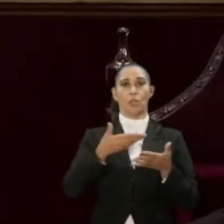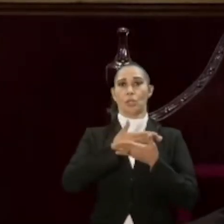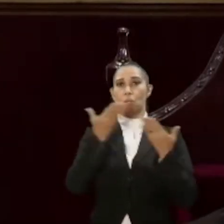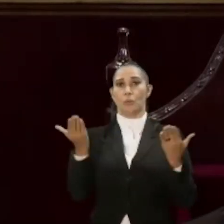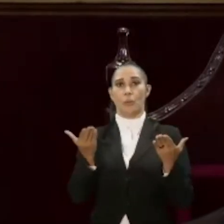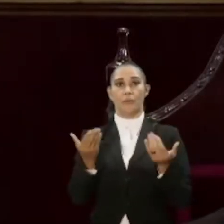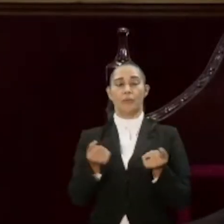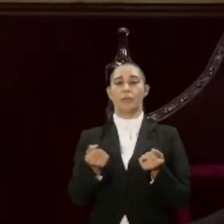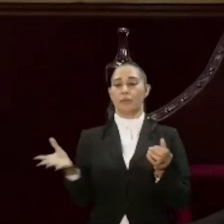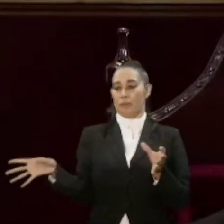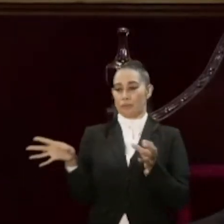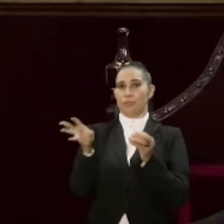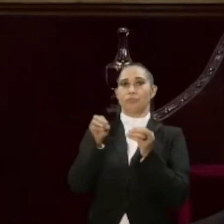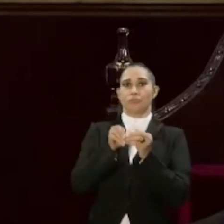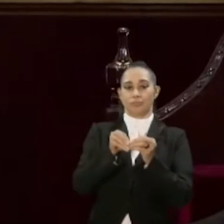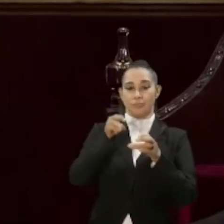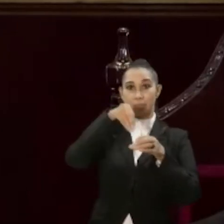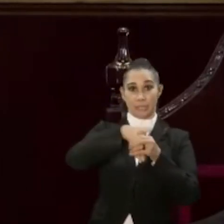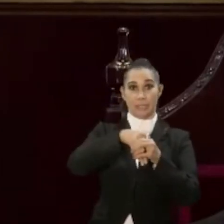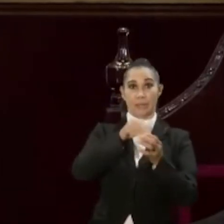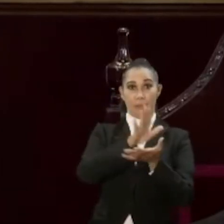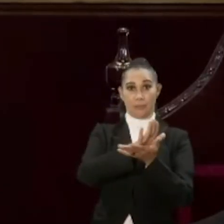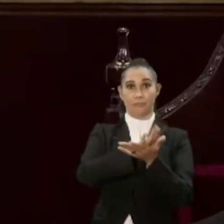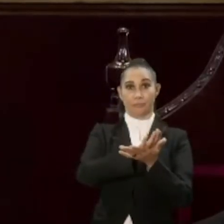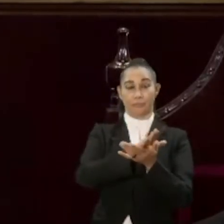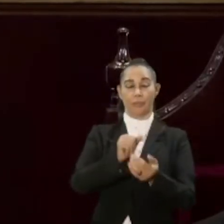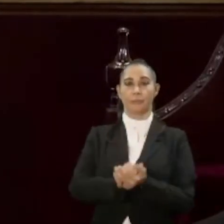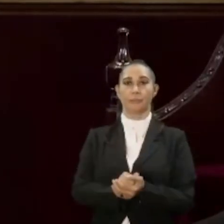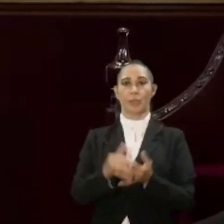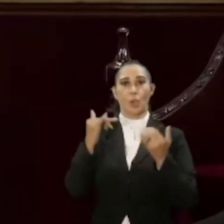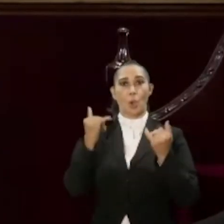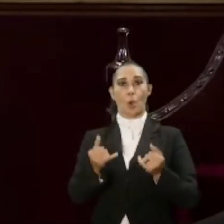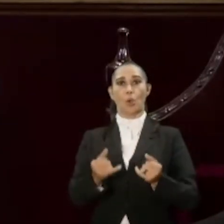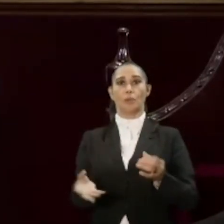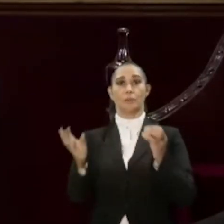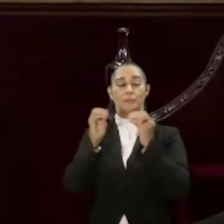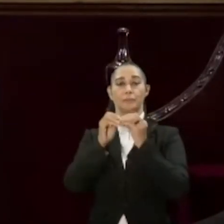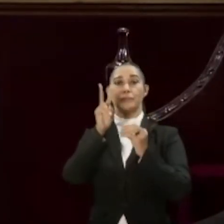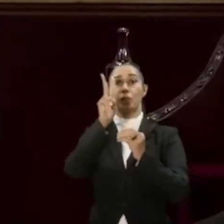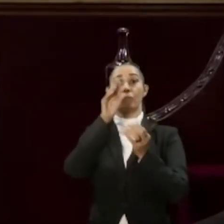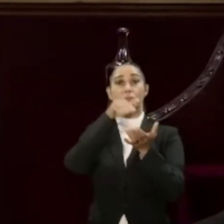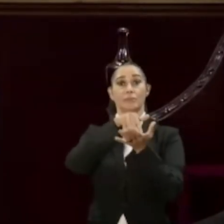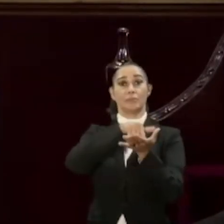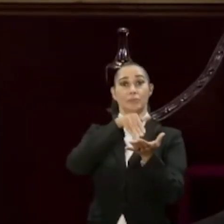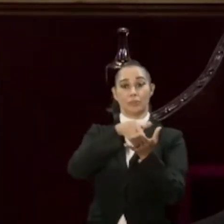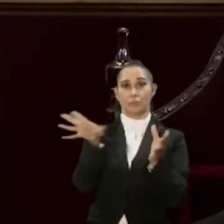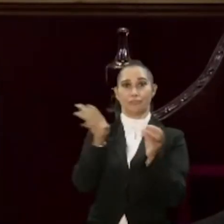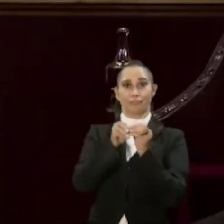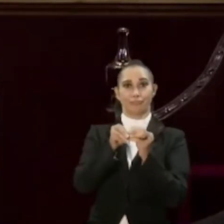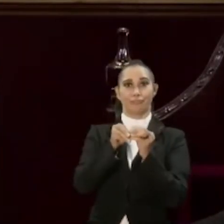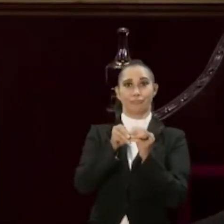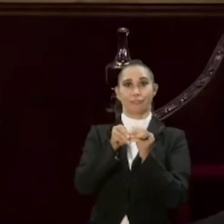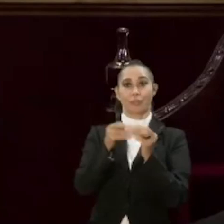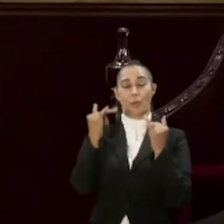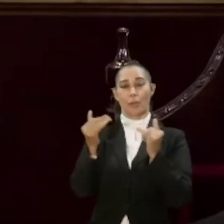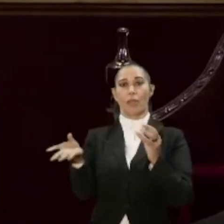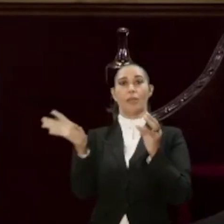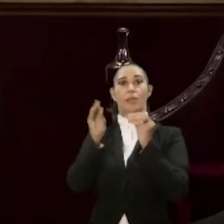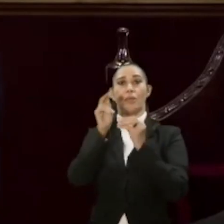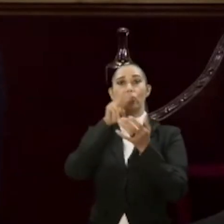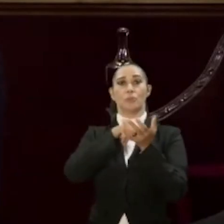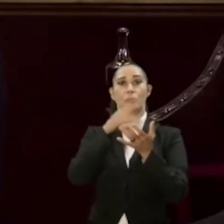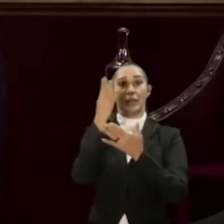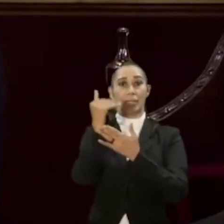tenían cupos, fueron atendidos. Y hoy son más de 2 millones en total. En adición,